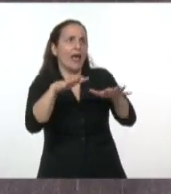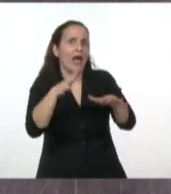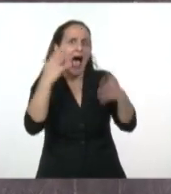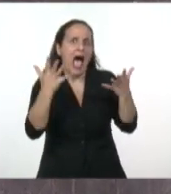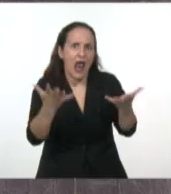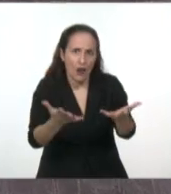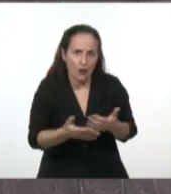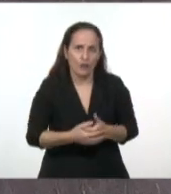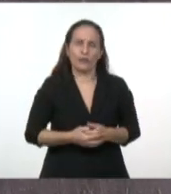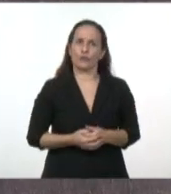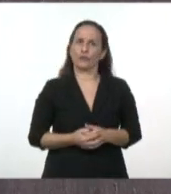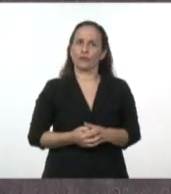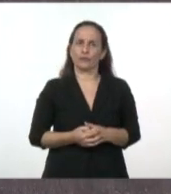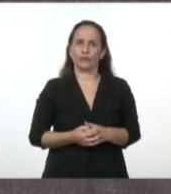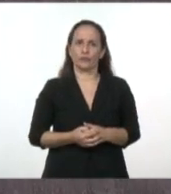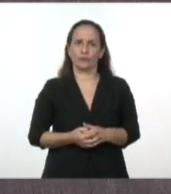Entonces,